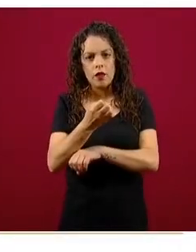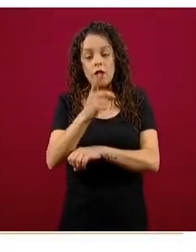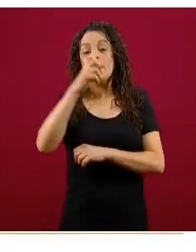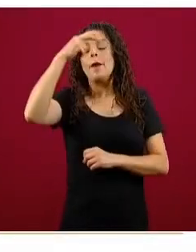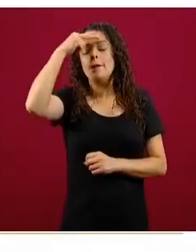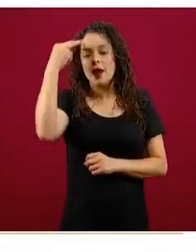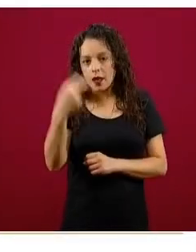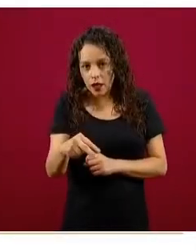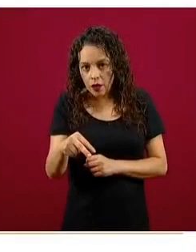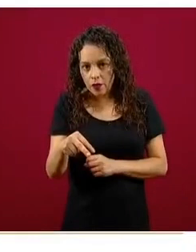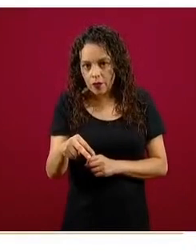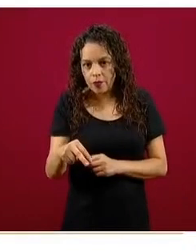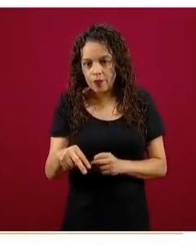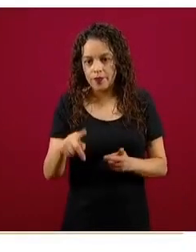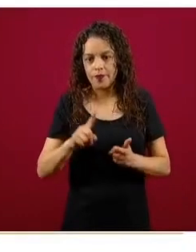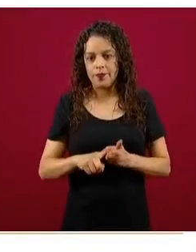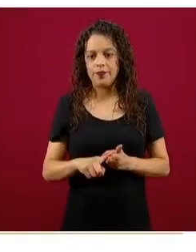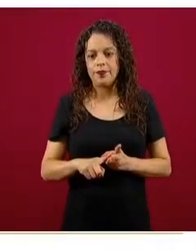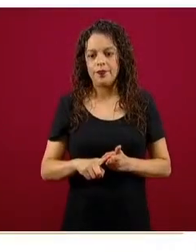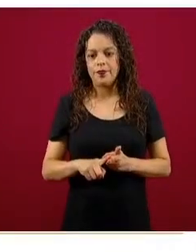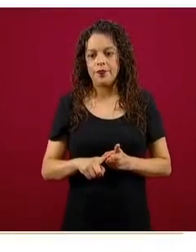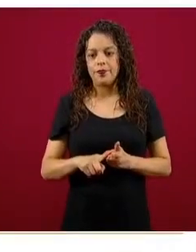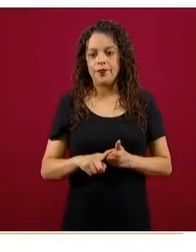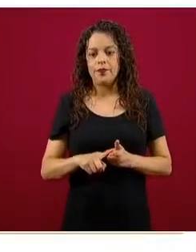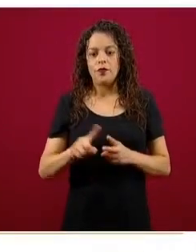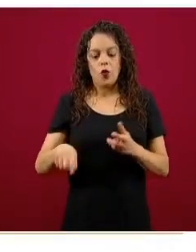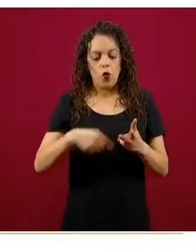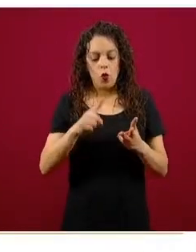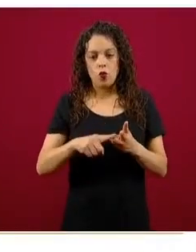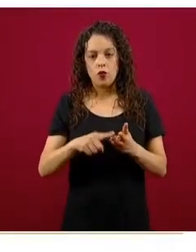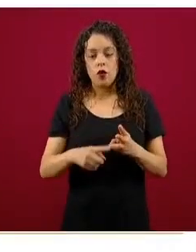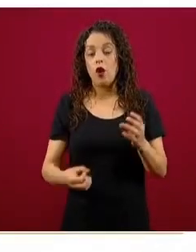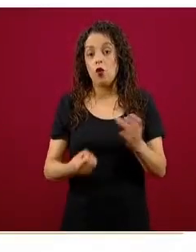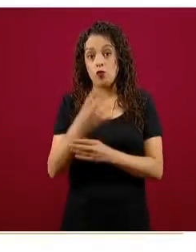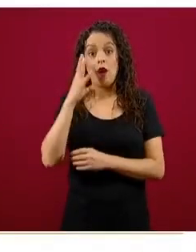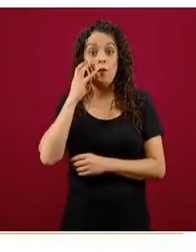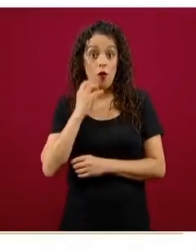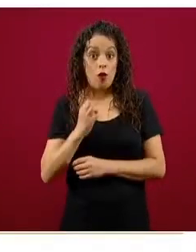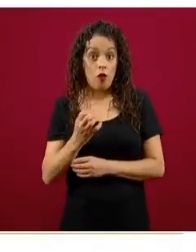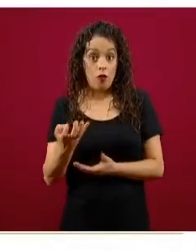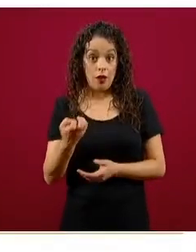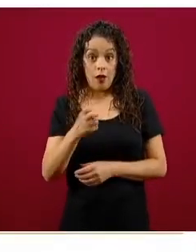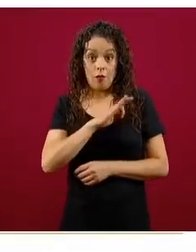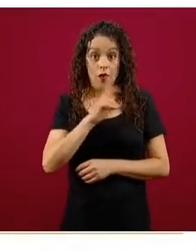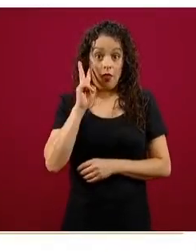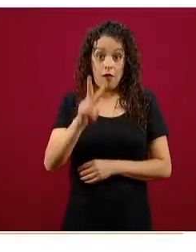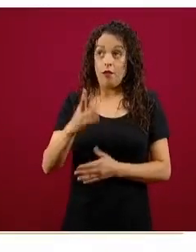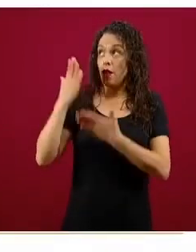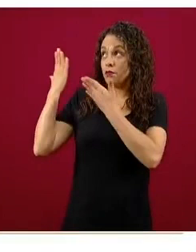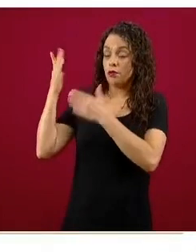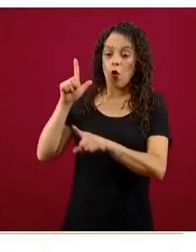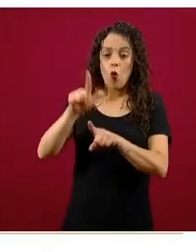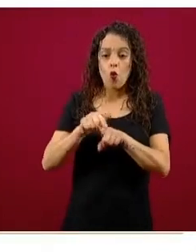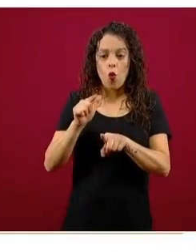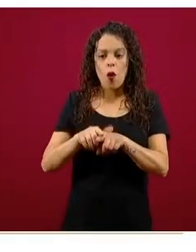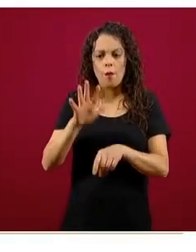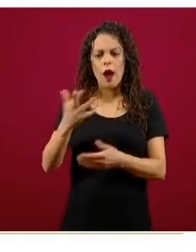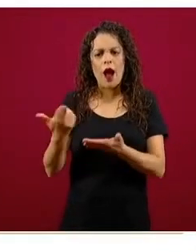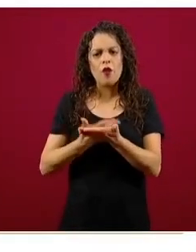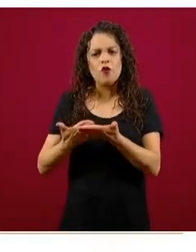México, exactamente, que es la siguiente en magnitud. Aquí está la de Nuevo León, por ejemplo, esta que está en color rosa